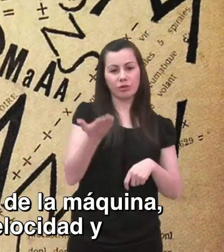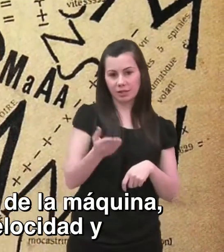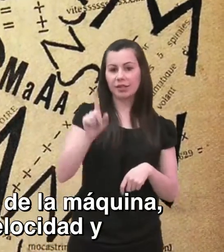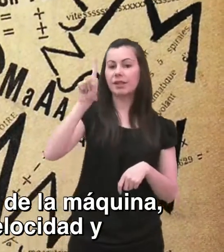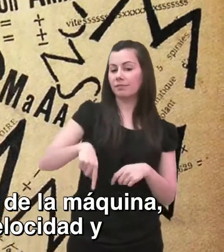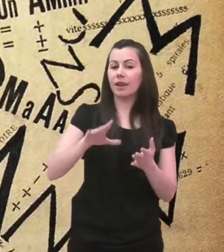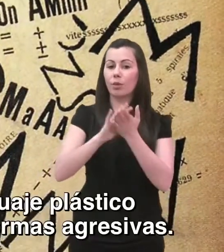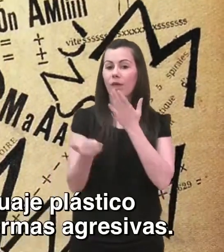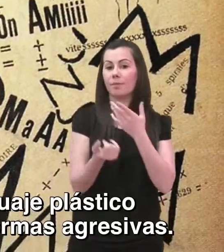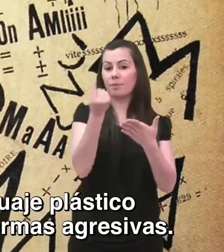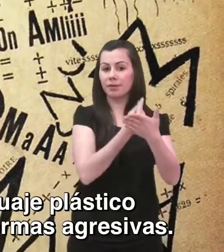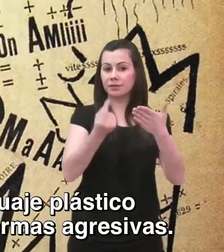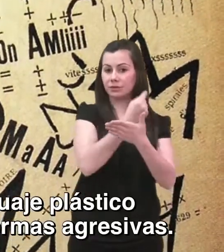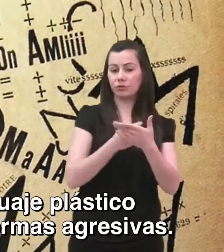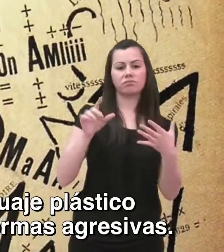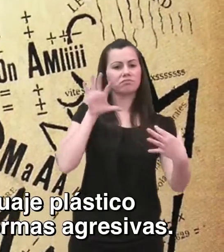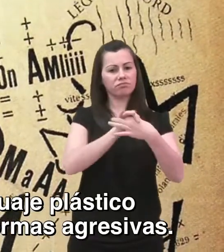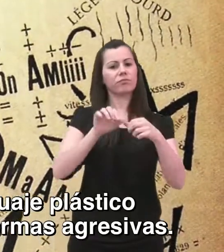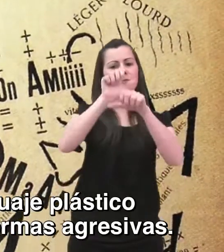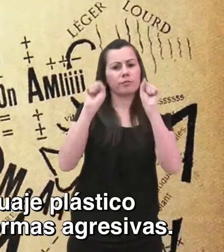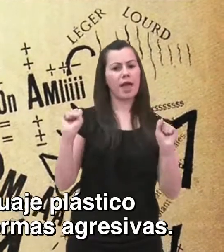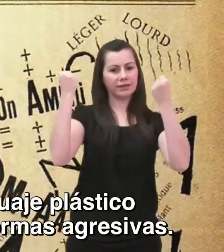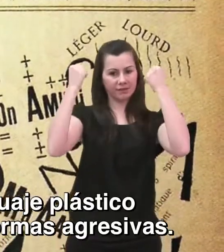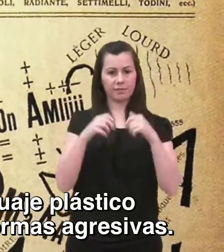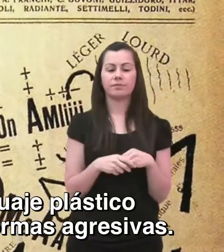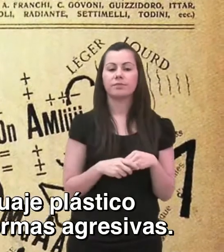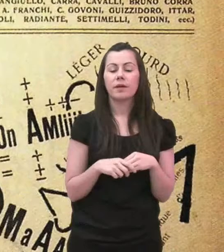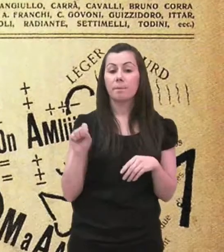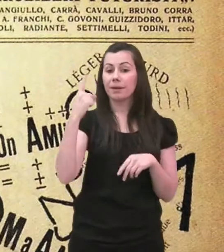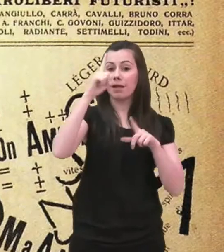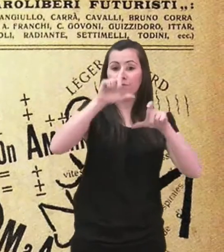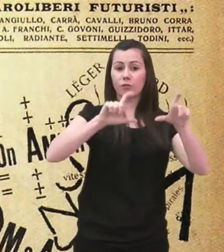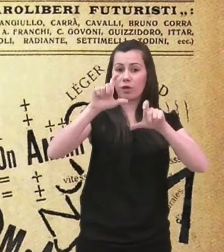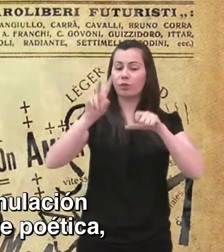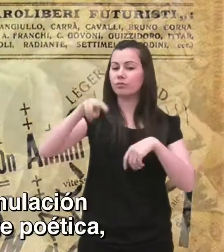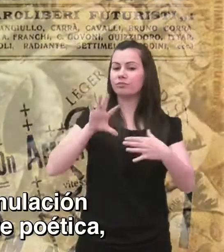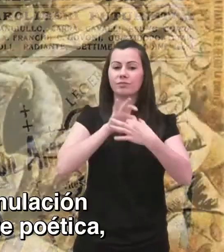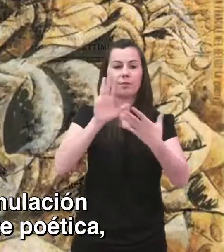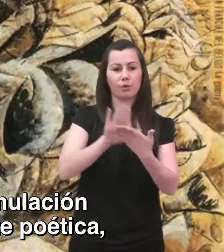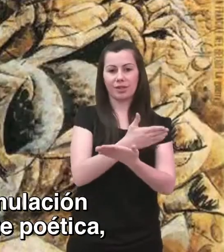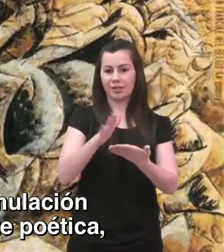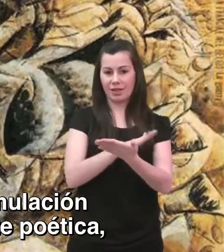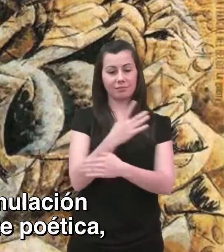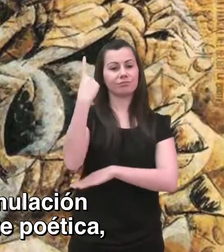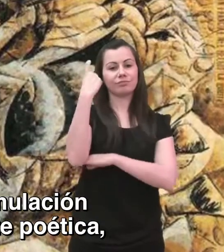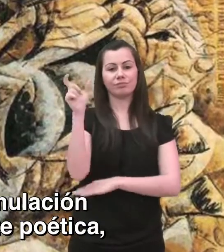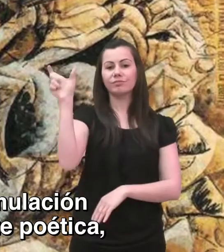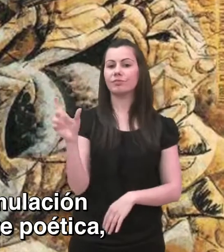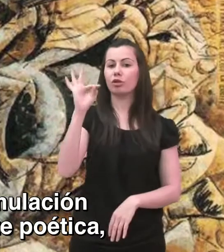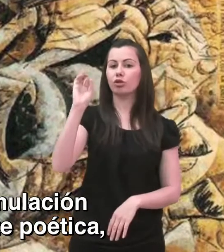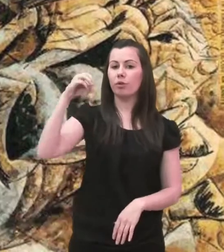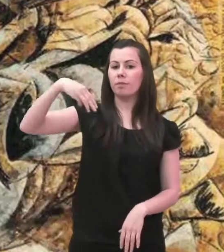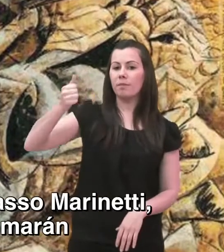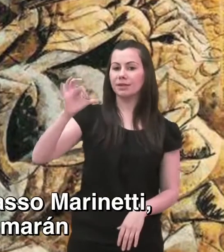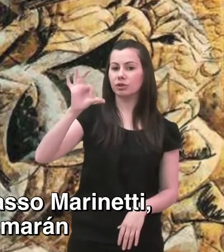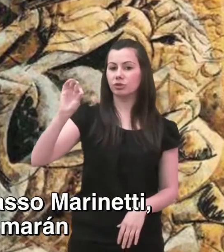la velocidad y que emplea un lenguaje plástico que no rehúye de las formas agresivas. Su primera formulación es eminentemente